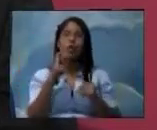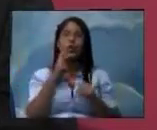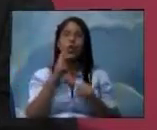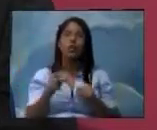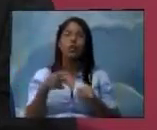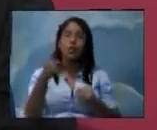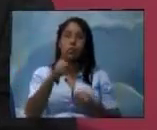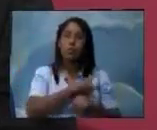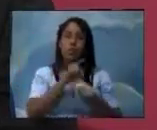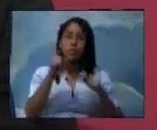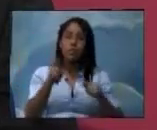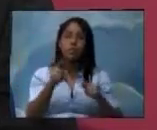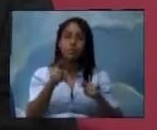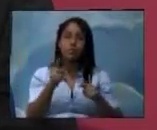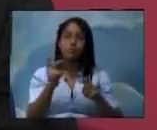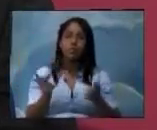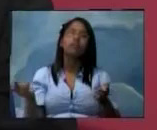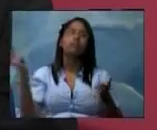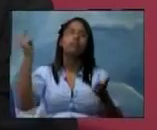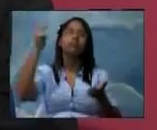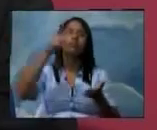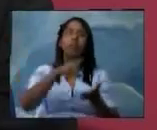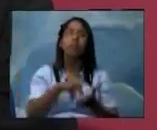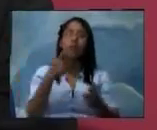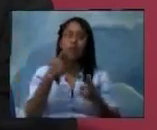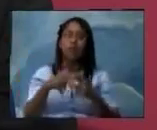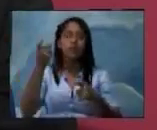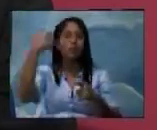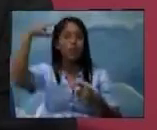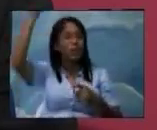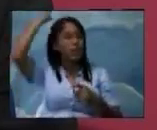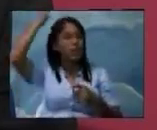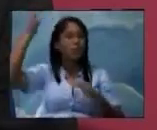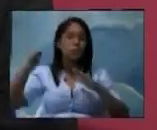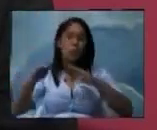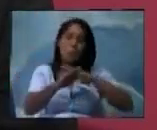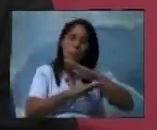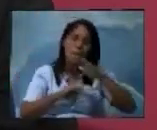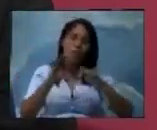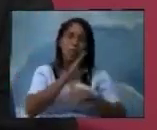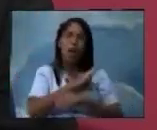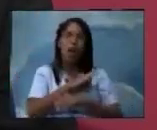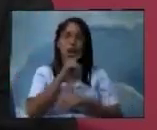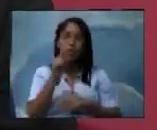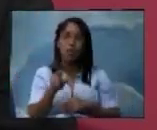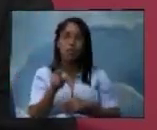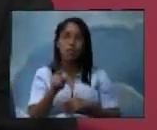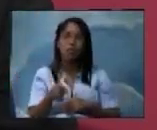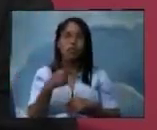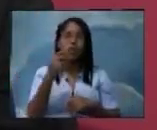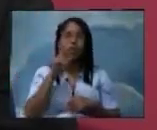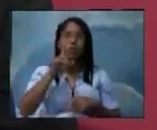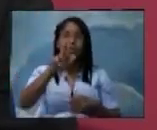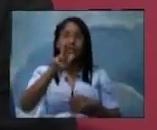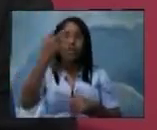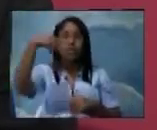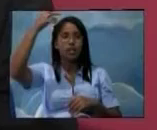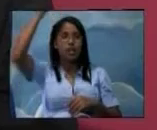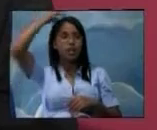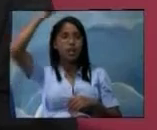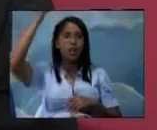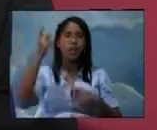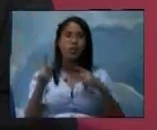de ti se levantará otro reino inferior al tuyo, y luego un tercer reino de